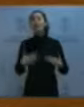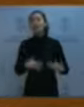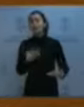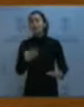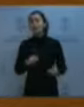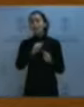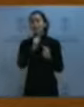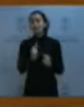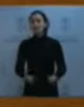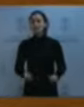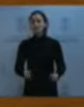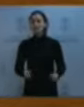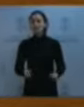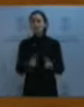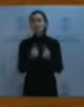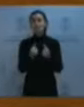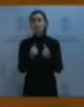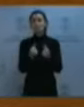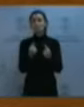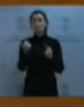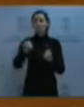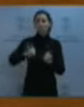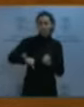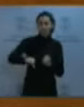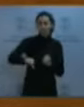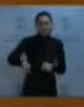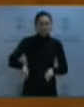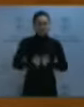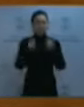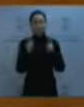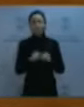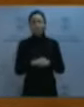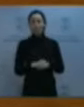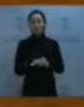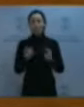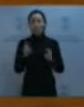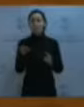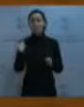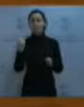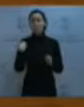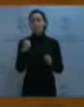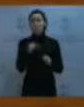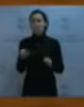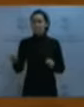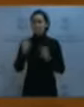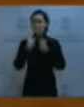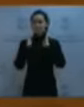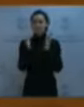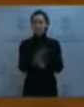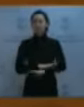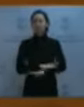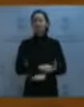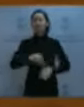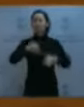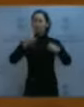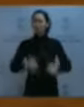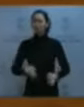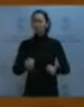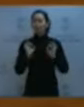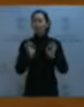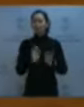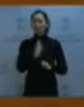apruebe el presupuesto, no les hace mucha falta, porque el Consejo de Gobierno de la última semana anuncia en firme una serie